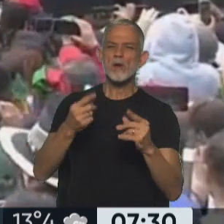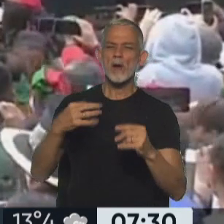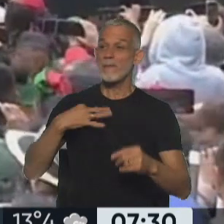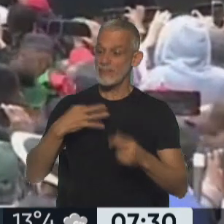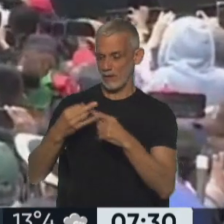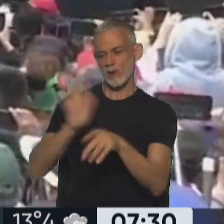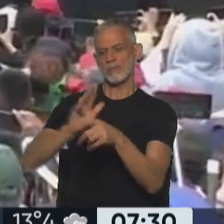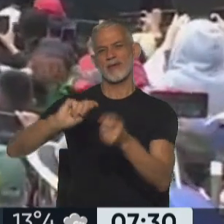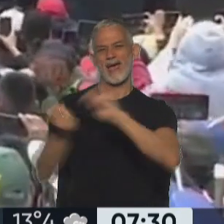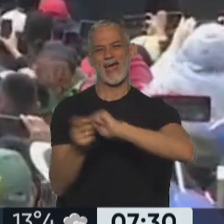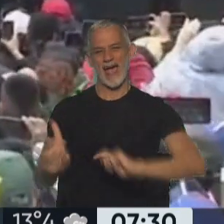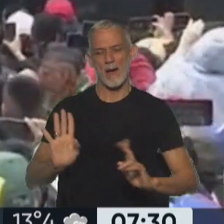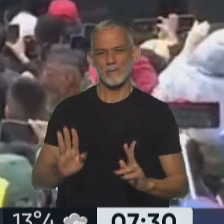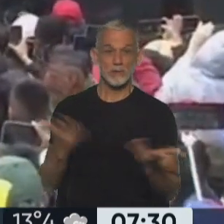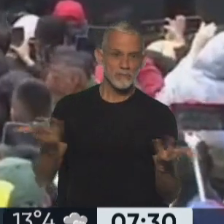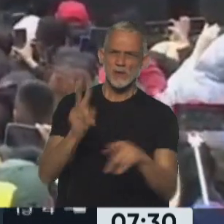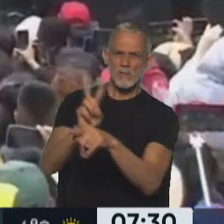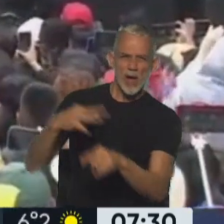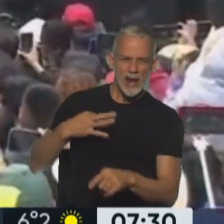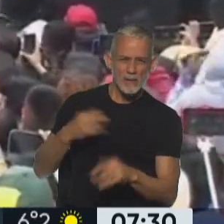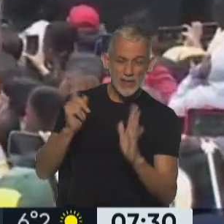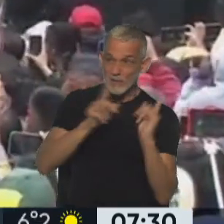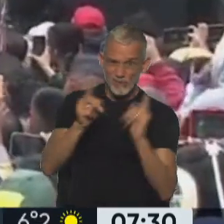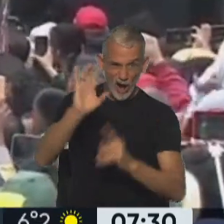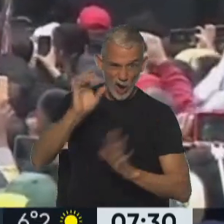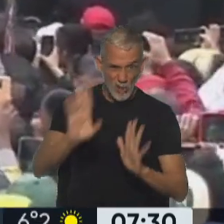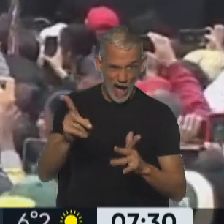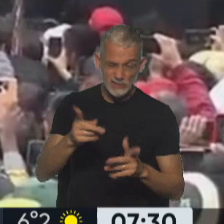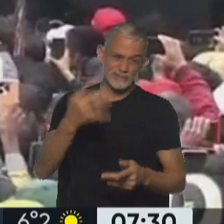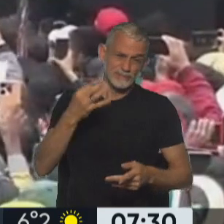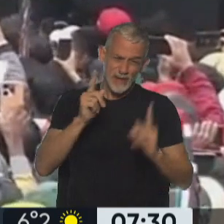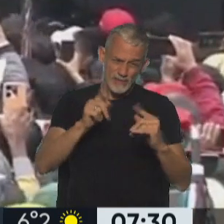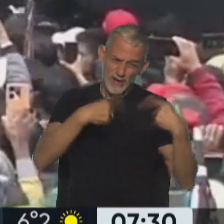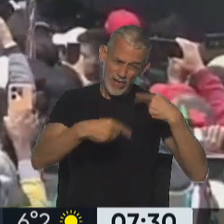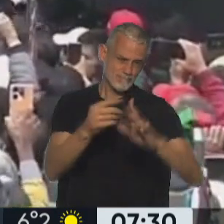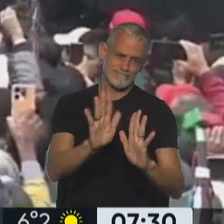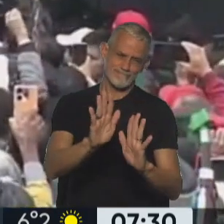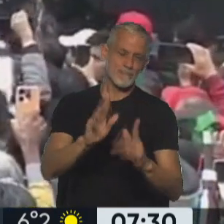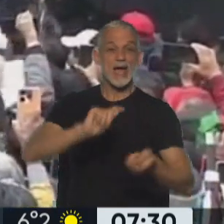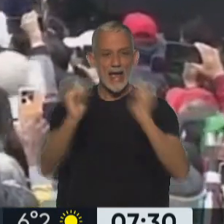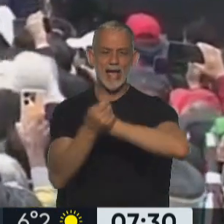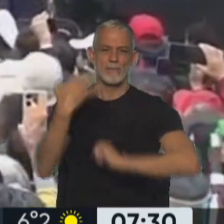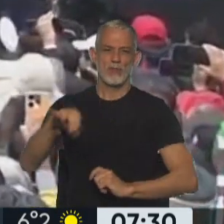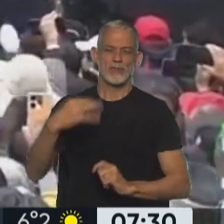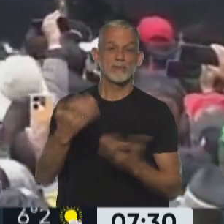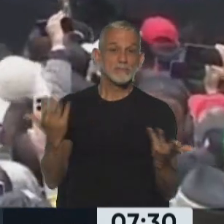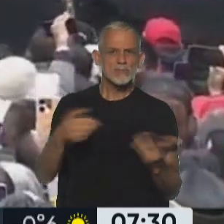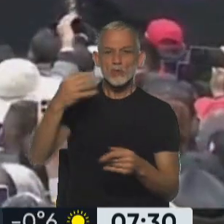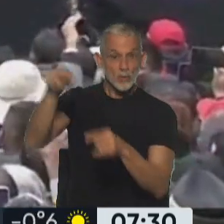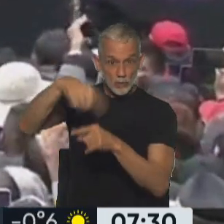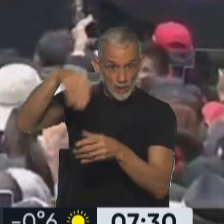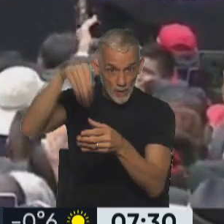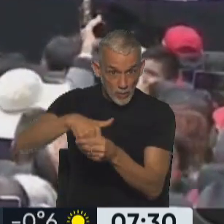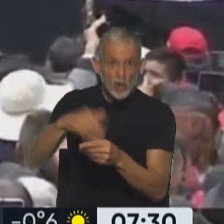cambio. No se puede proteger la vida en Colombia si no hay un cambio. Ese cambio por el cual votaron